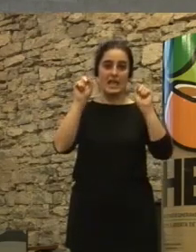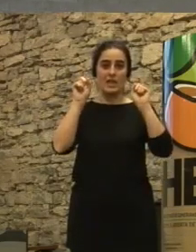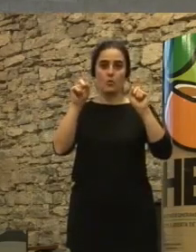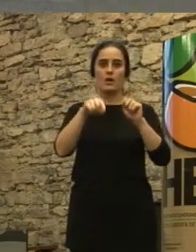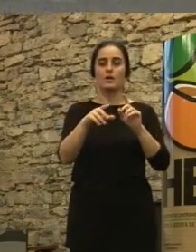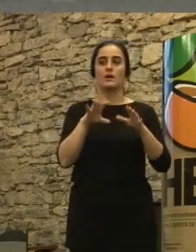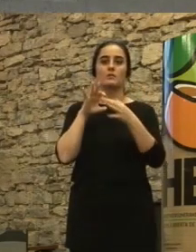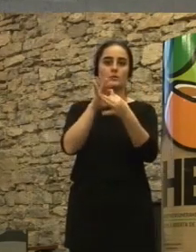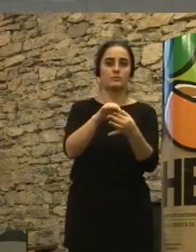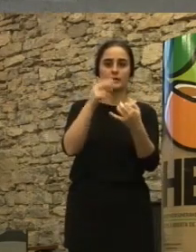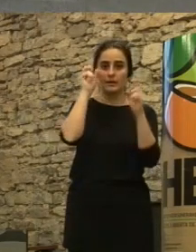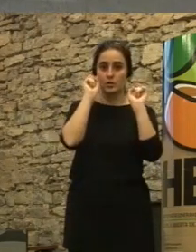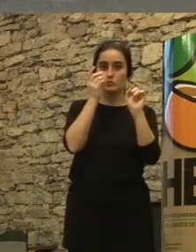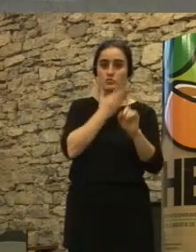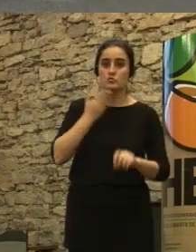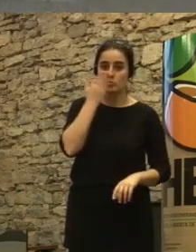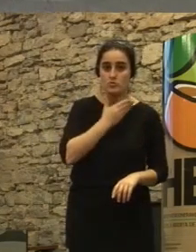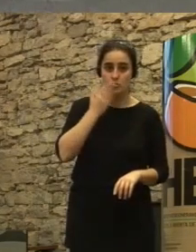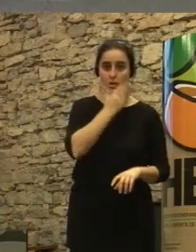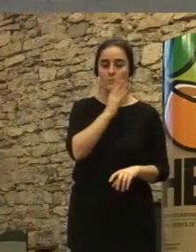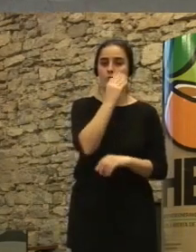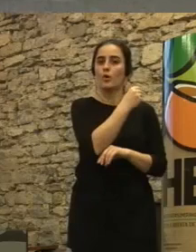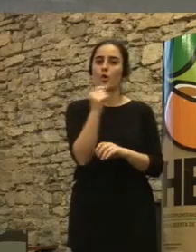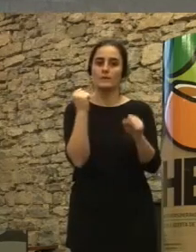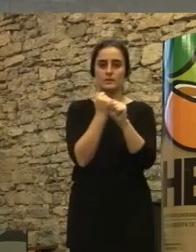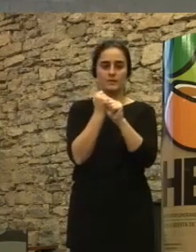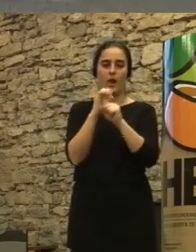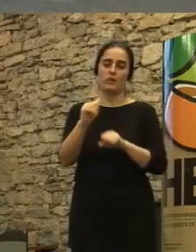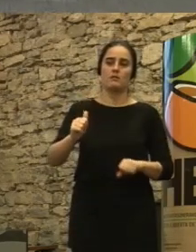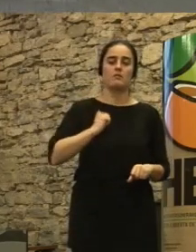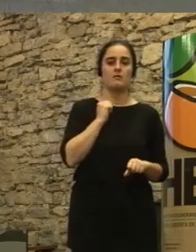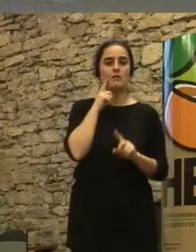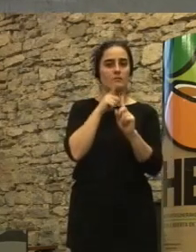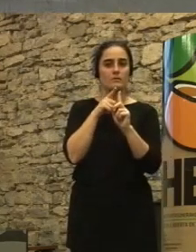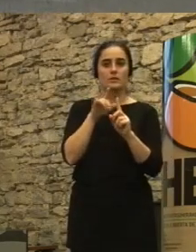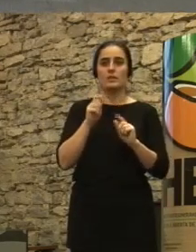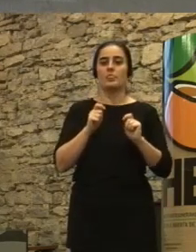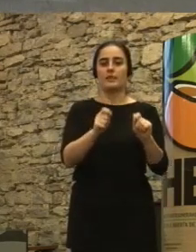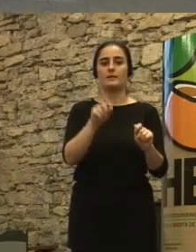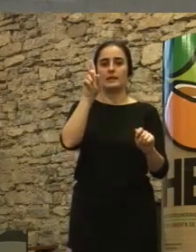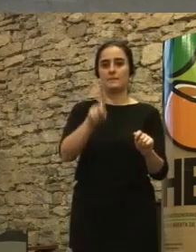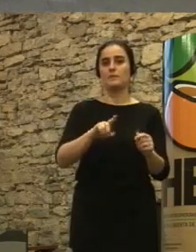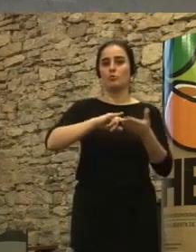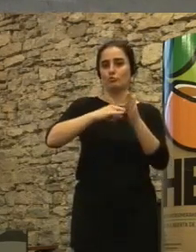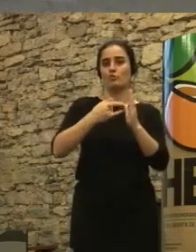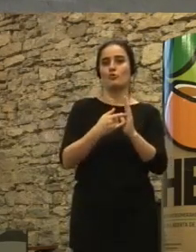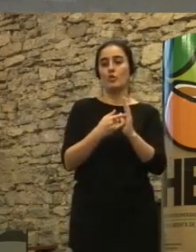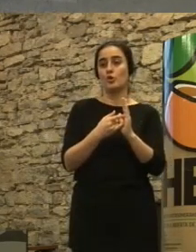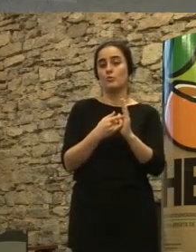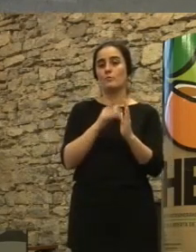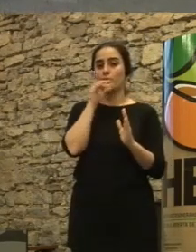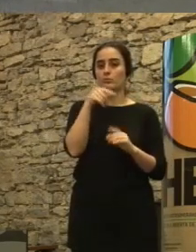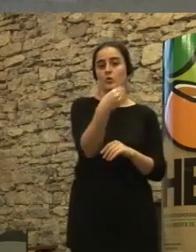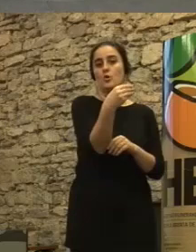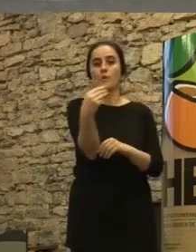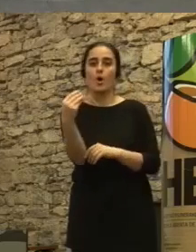y muchísimas posibilidades trabajando con los más jóvenes para que reciban este antídoto cuando todavía son